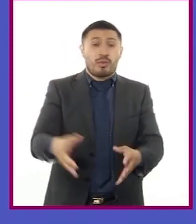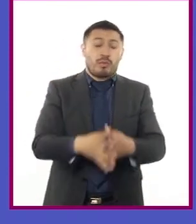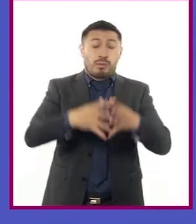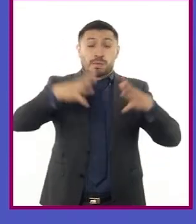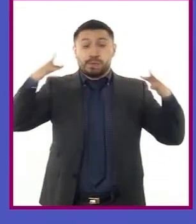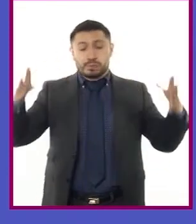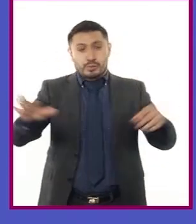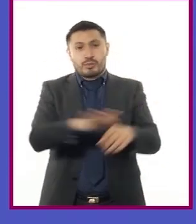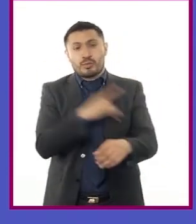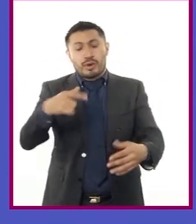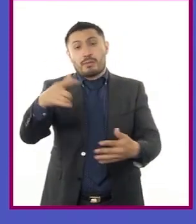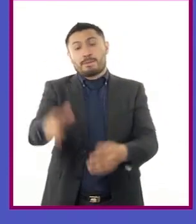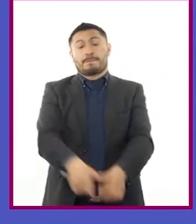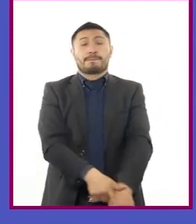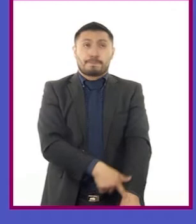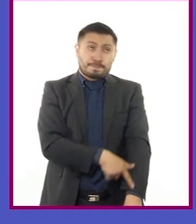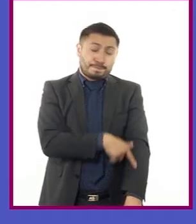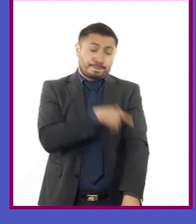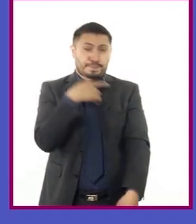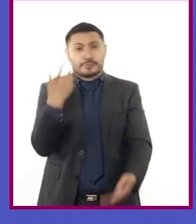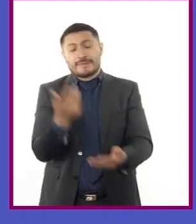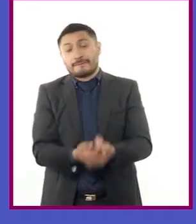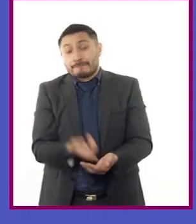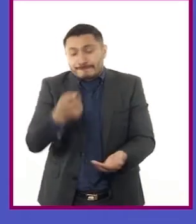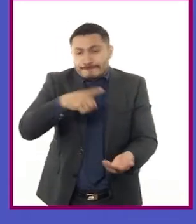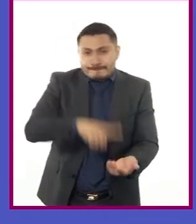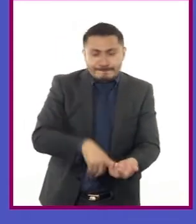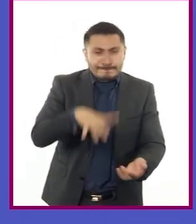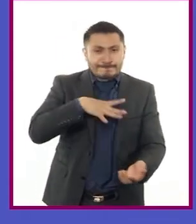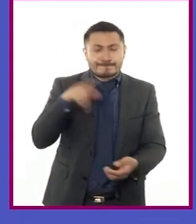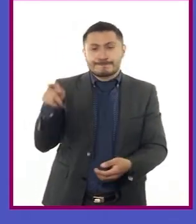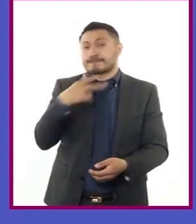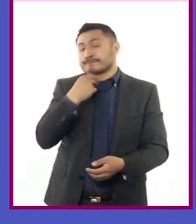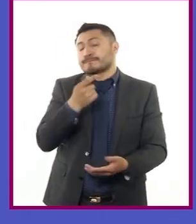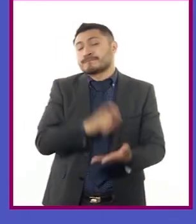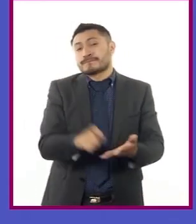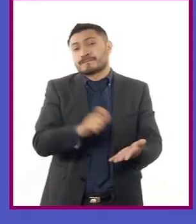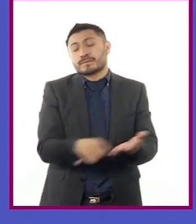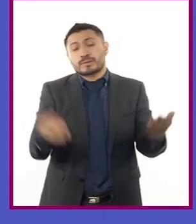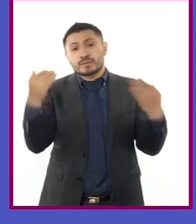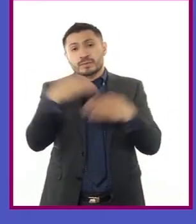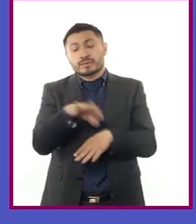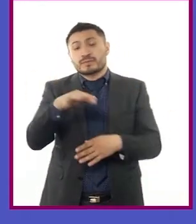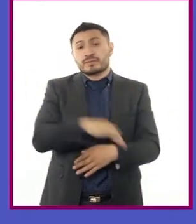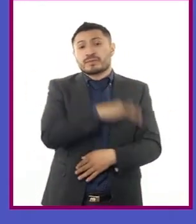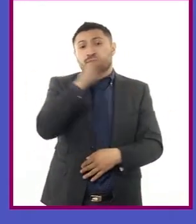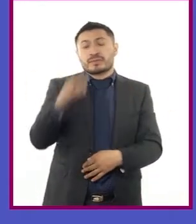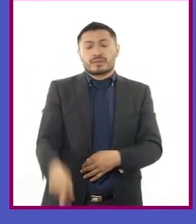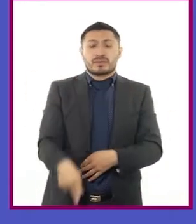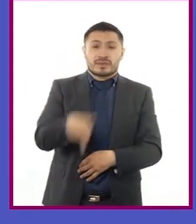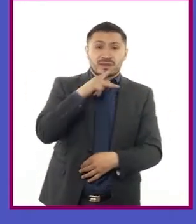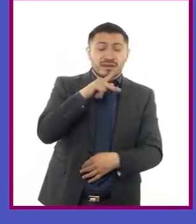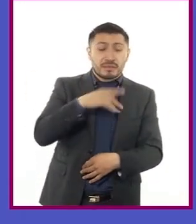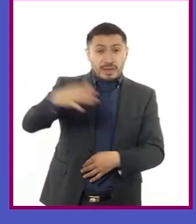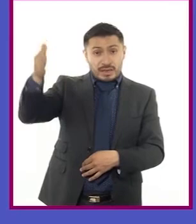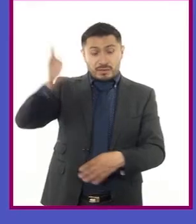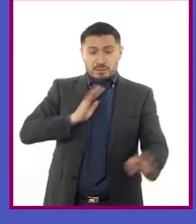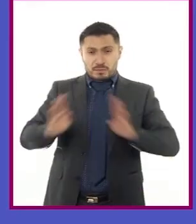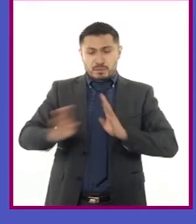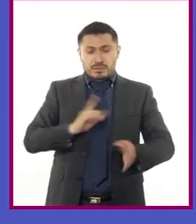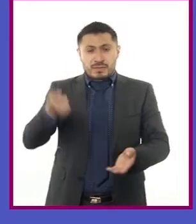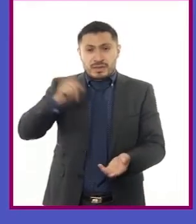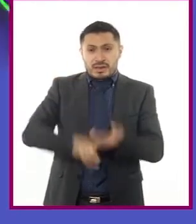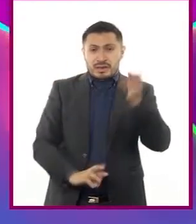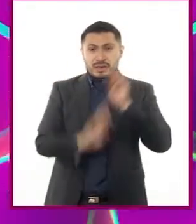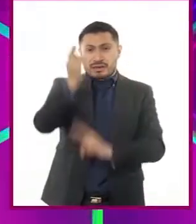debido a su extensión. En él, el poeta escribió acerca de la muerte de su padre, un militar de la